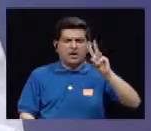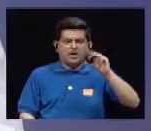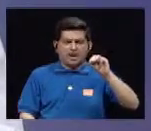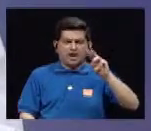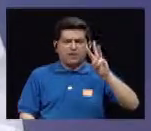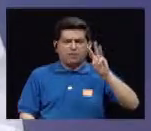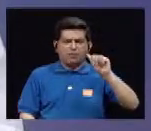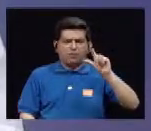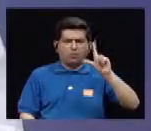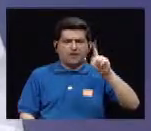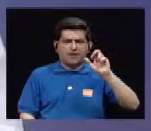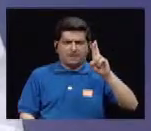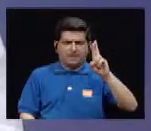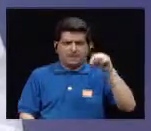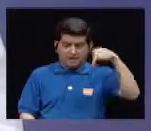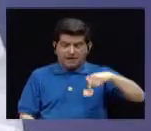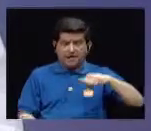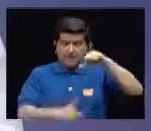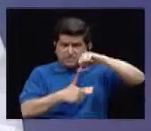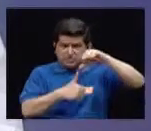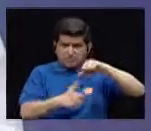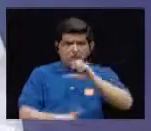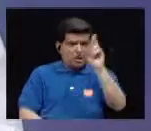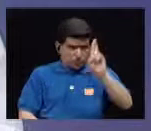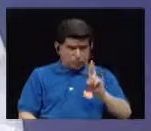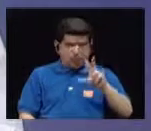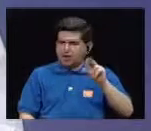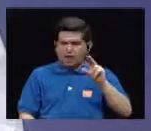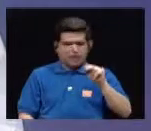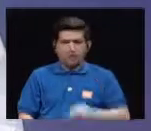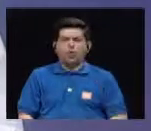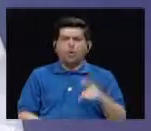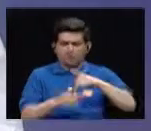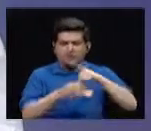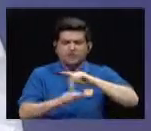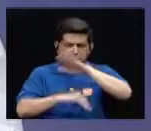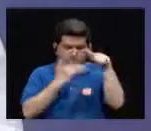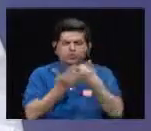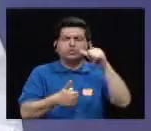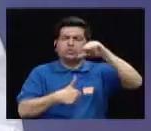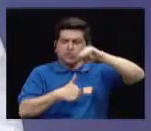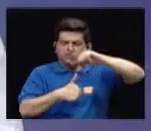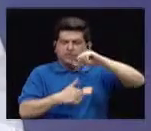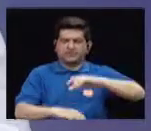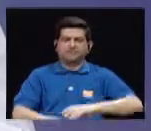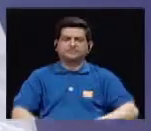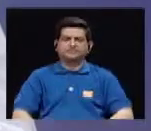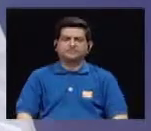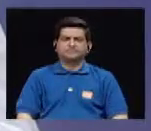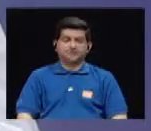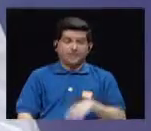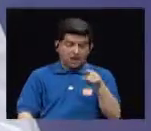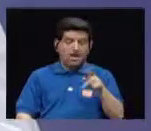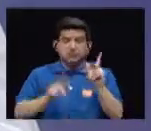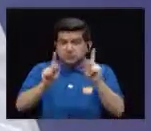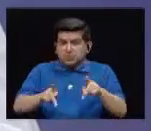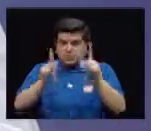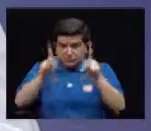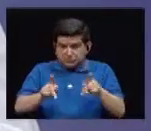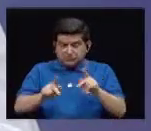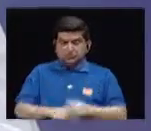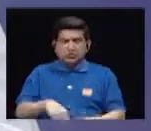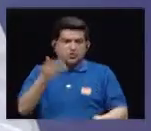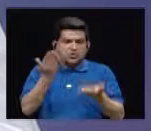Centroamérica es de Costa Rica, y no es así. O sea, realmente fue una participación centroamericana. Claro. Entonces, y eso mucha